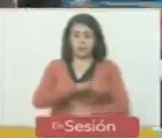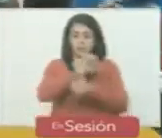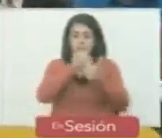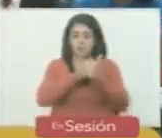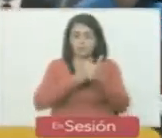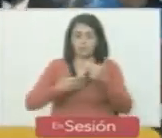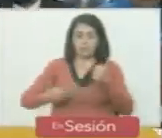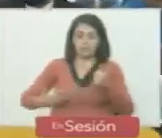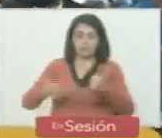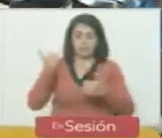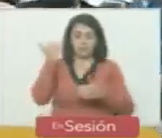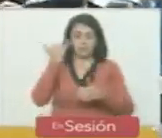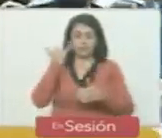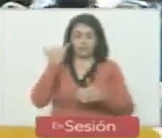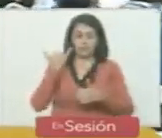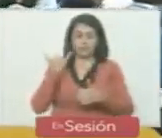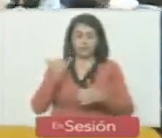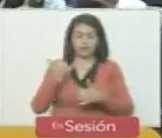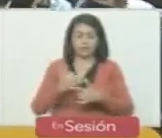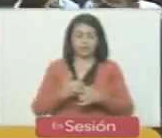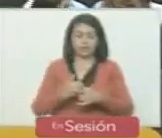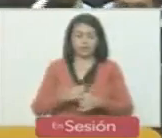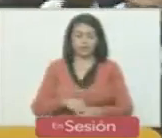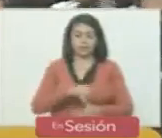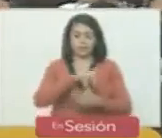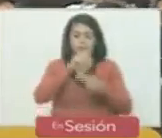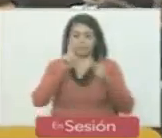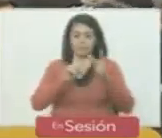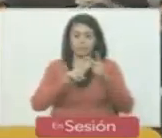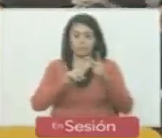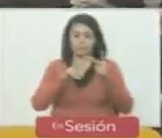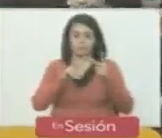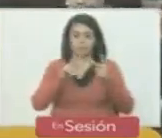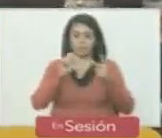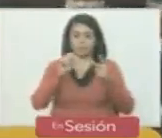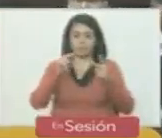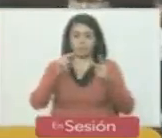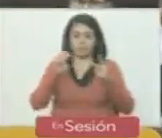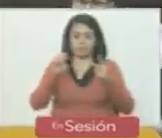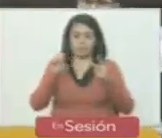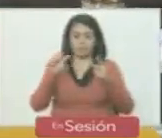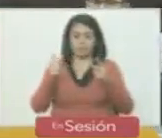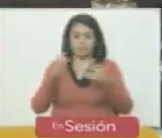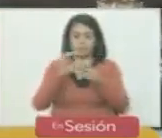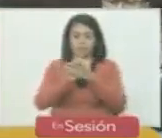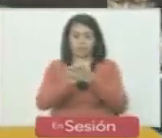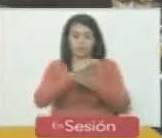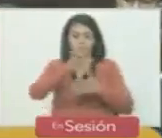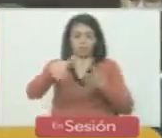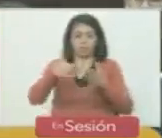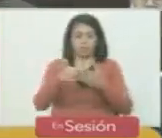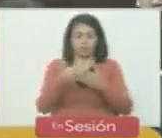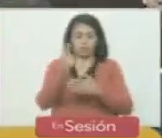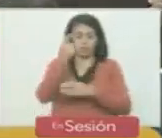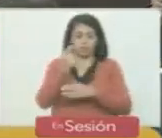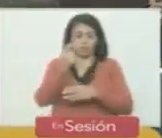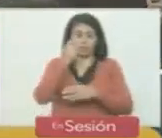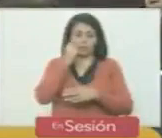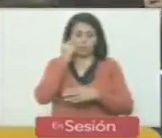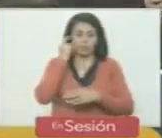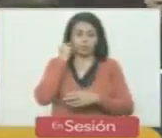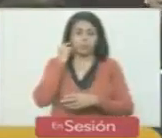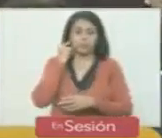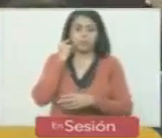vicepresidenta Iris Varela, segunda vicepresidenta, colegas, diputados y